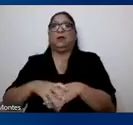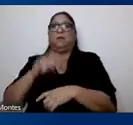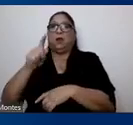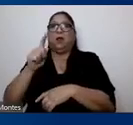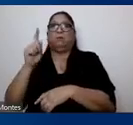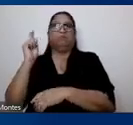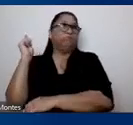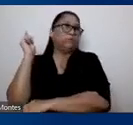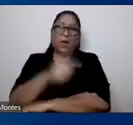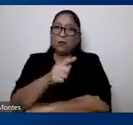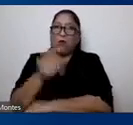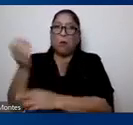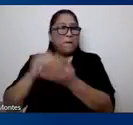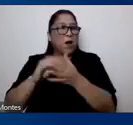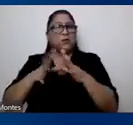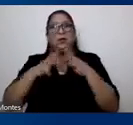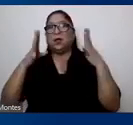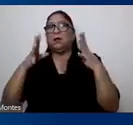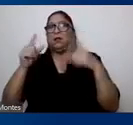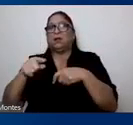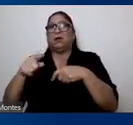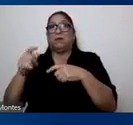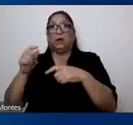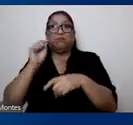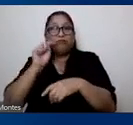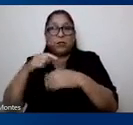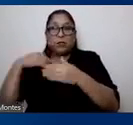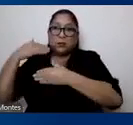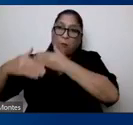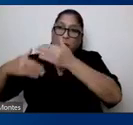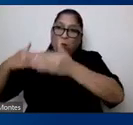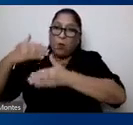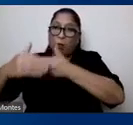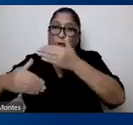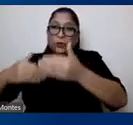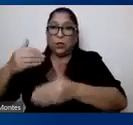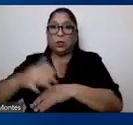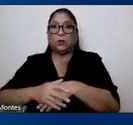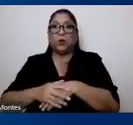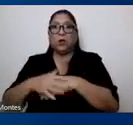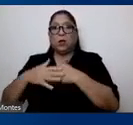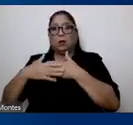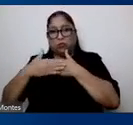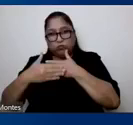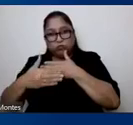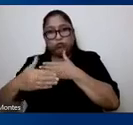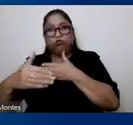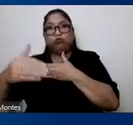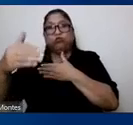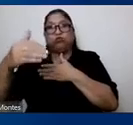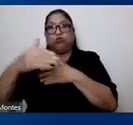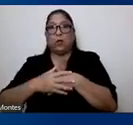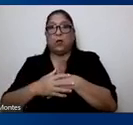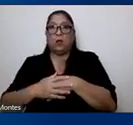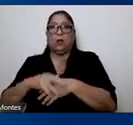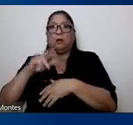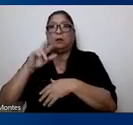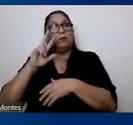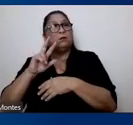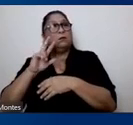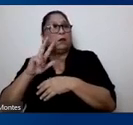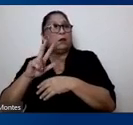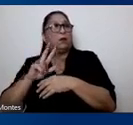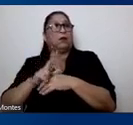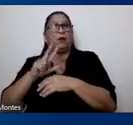traición más grande que había sufrido este proceso en su largo en sus 3 décadas de historia, ¿no? Entonces